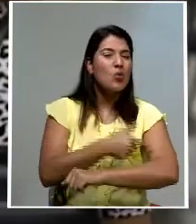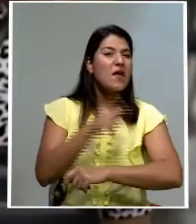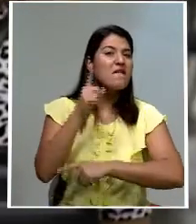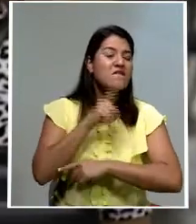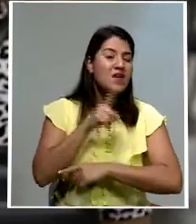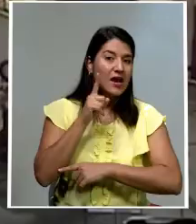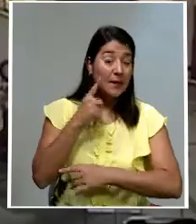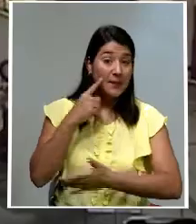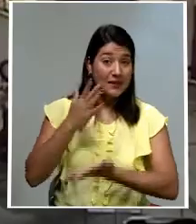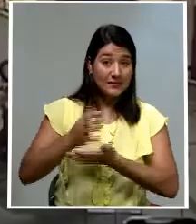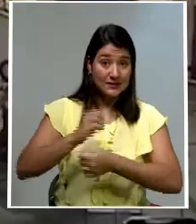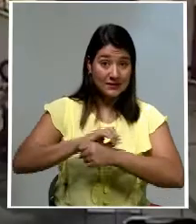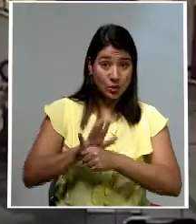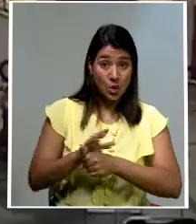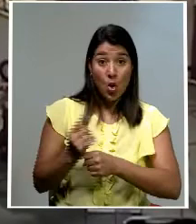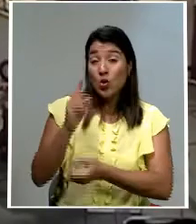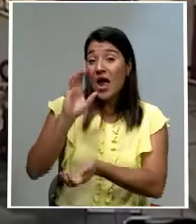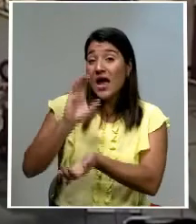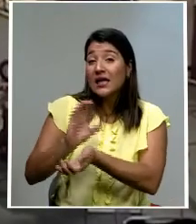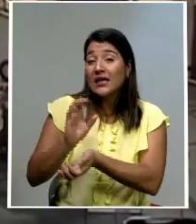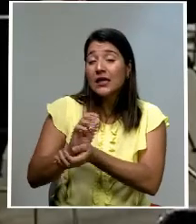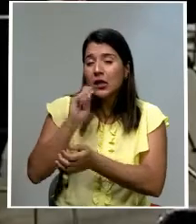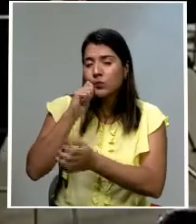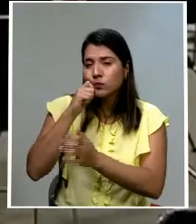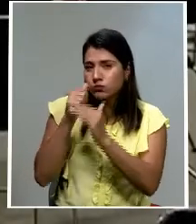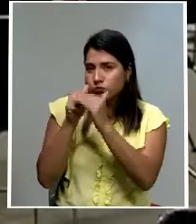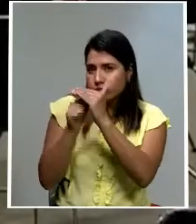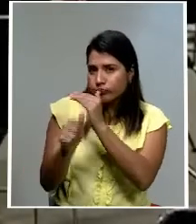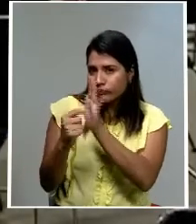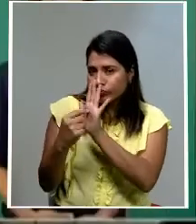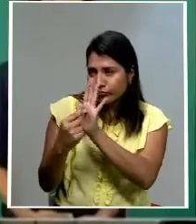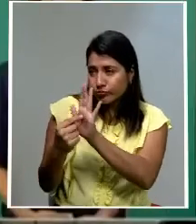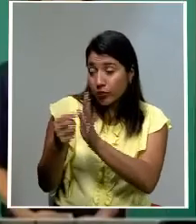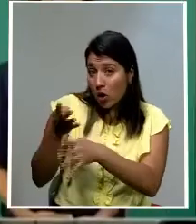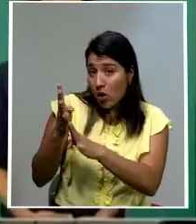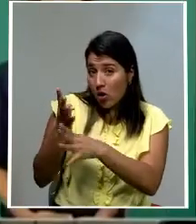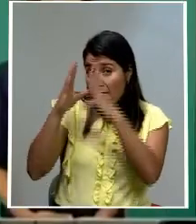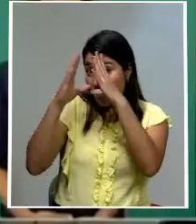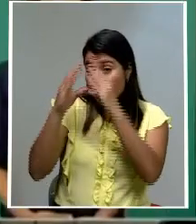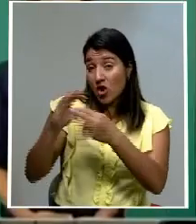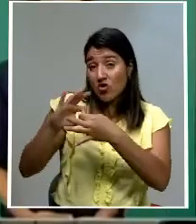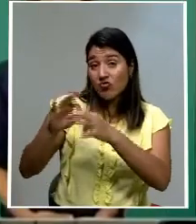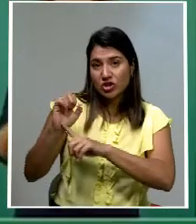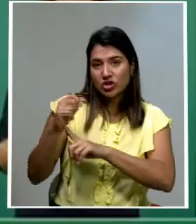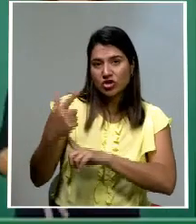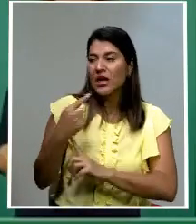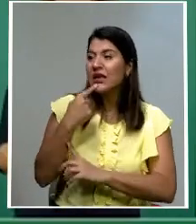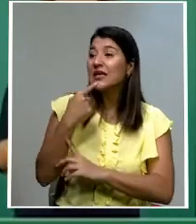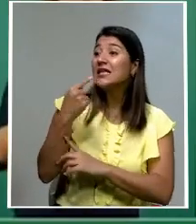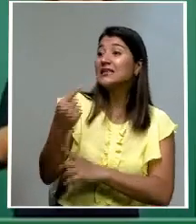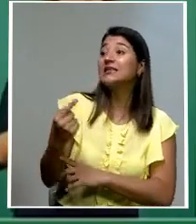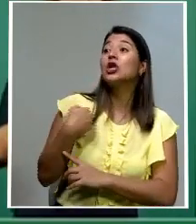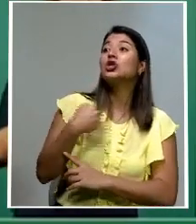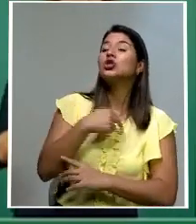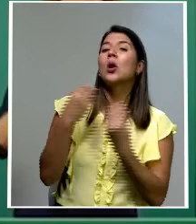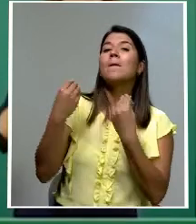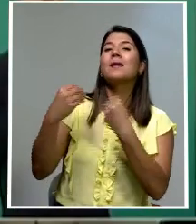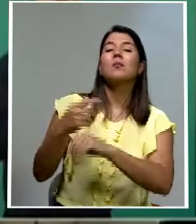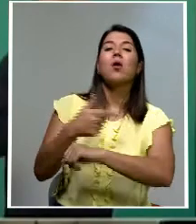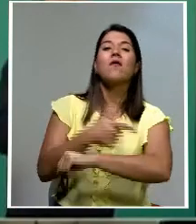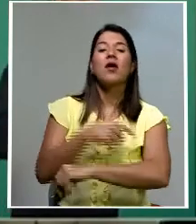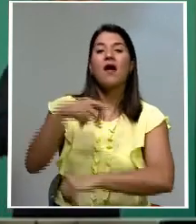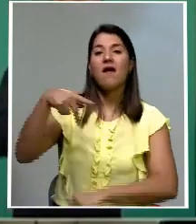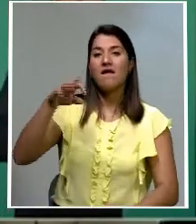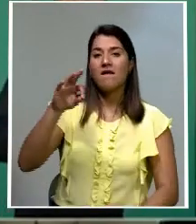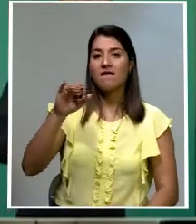país. En una clínica clandestina que se publicitaba en las redes sociales, se ofrecían viales haciéndolos pasar por los de Pfizer. Se